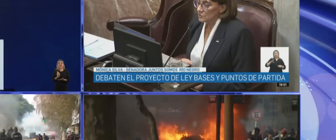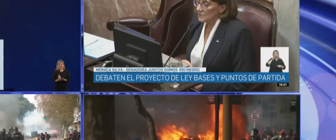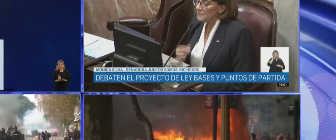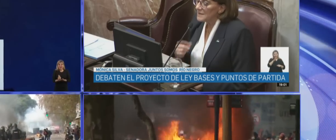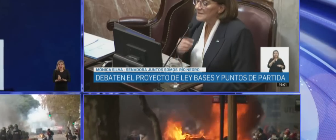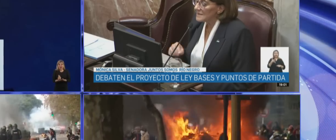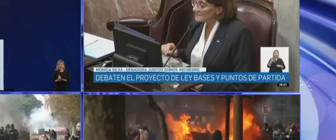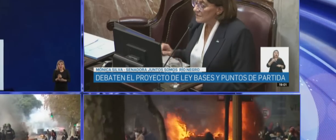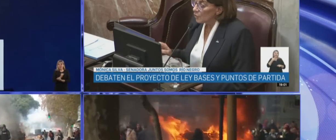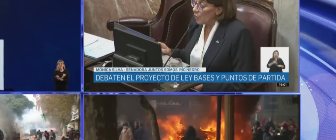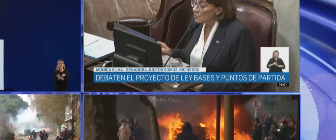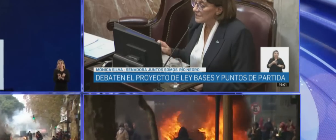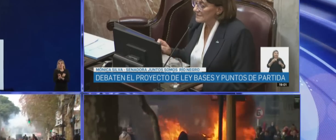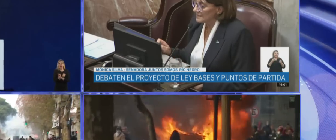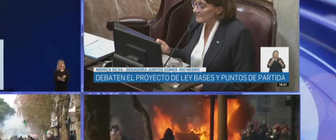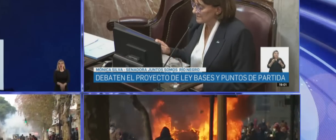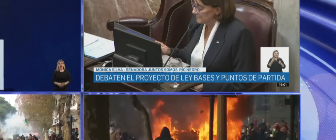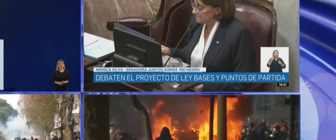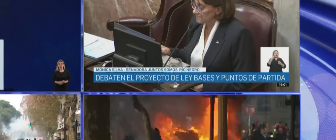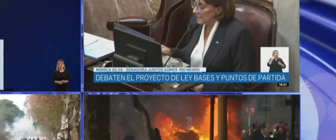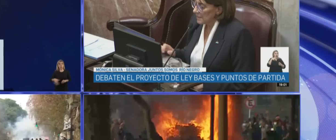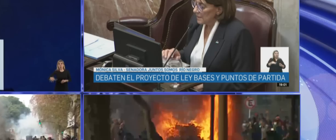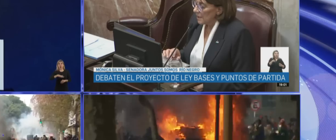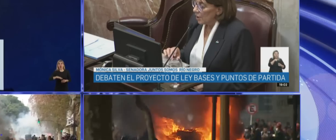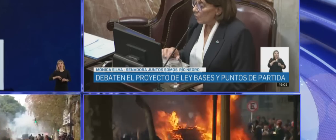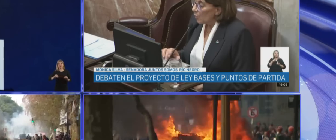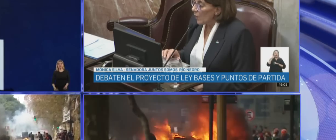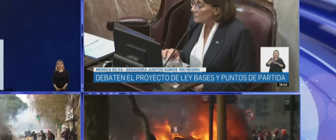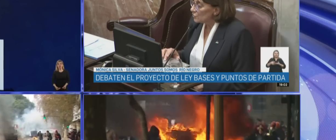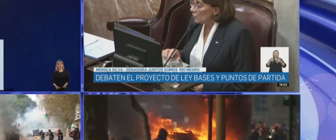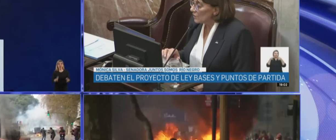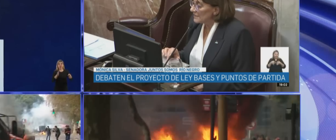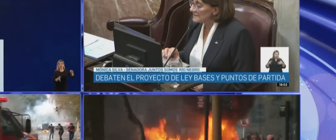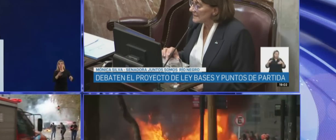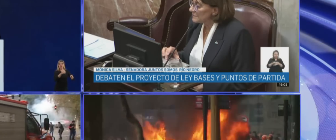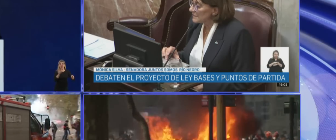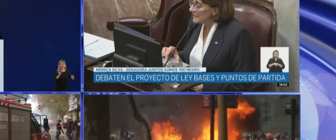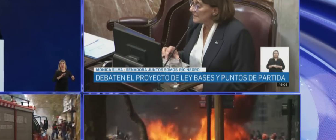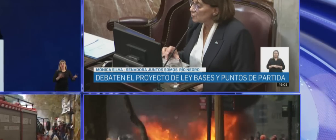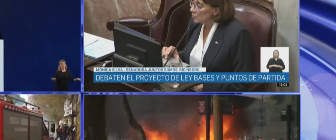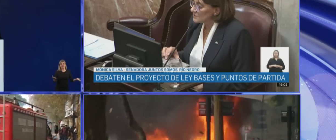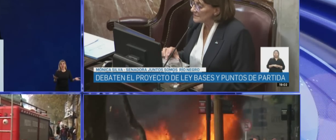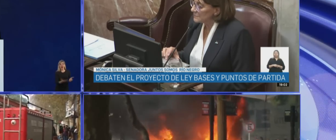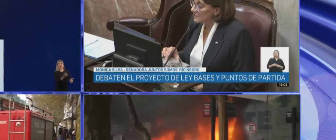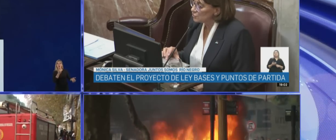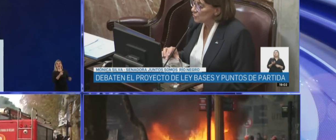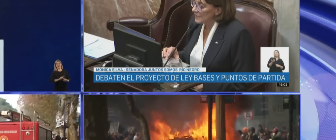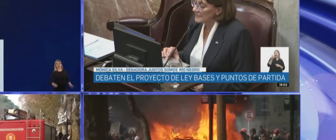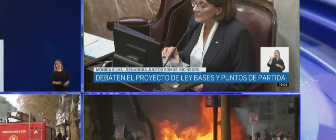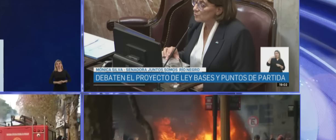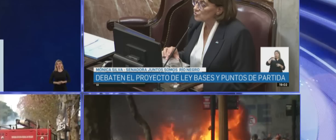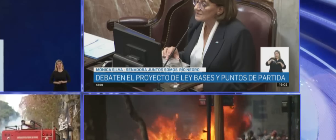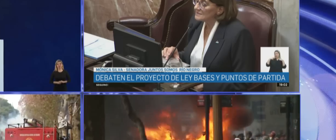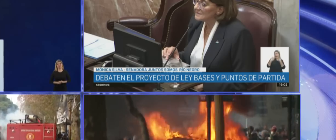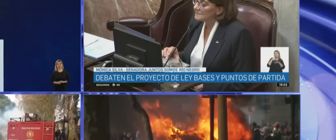en la miseria a un pueblo excepcional. Y este tiempo, lamentablemente, nunca lo vamos a poder recuperar. Lo bueno es